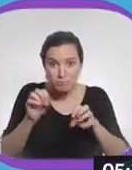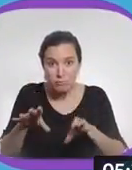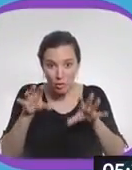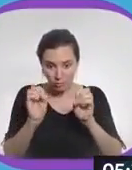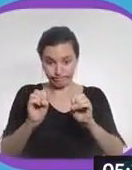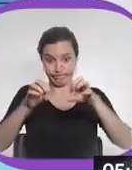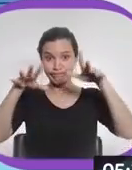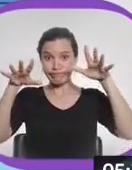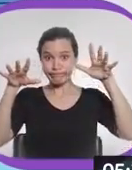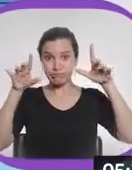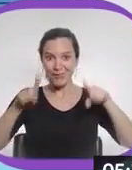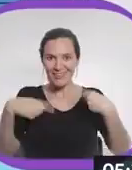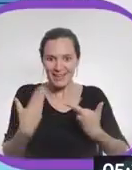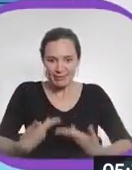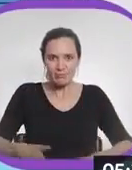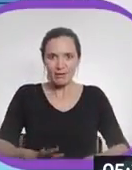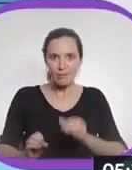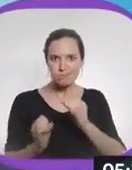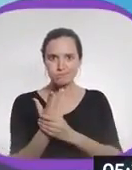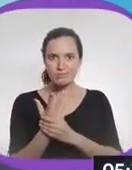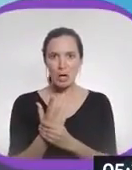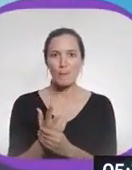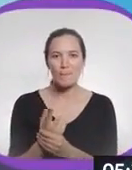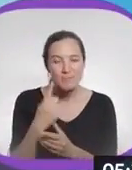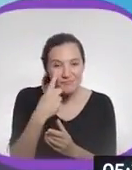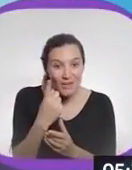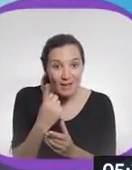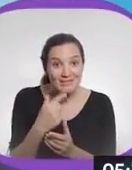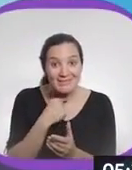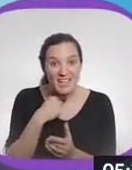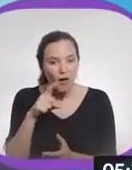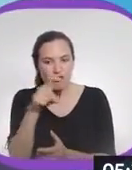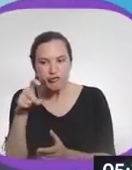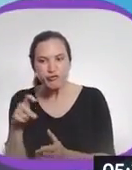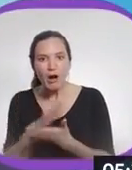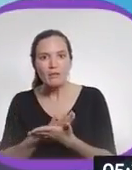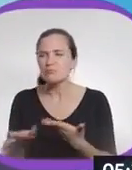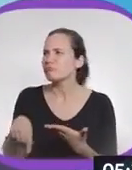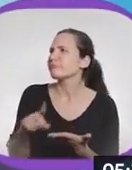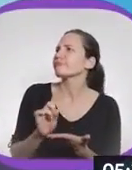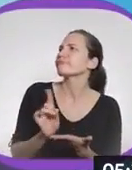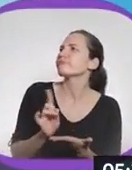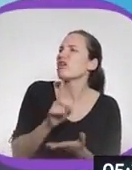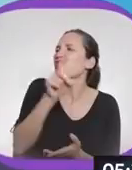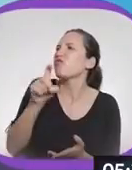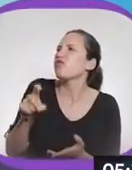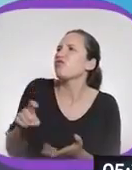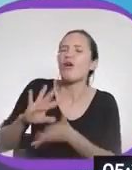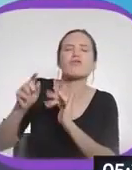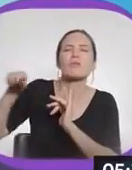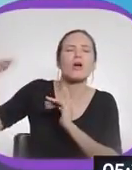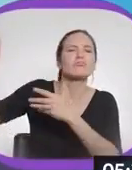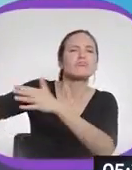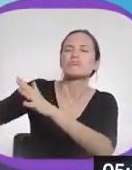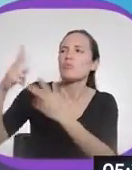para que vuelvan a la normalidad. ¿Pero cómo? ¡Timmy! ¿Quieres ver mi nuevo fumigador? ¡Ahora no, papá! ¡Busco la forma de rociar polvo de pulgas